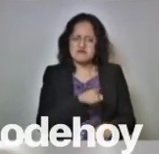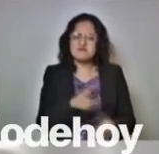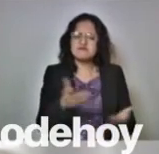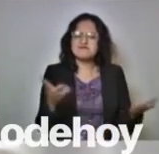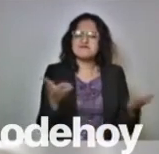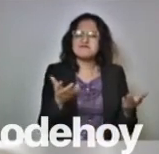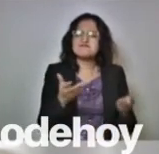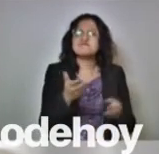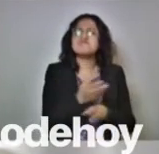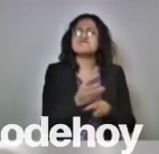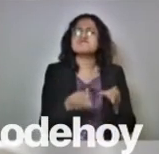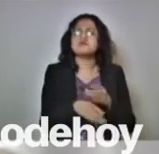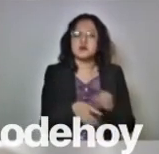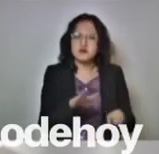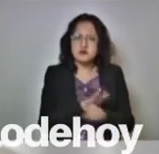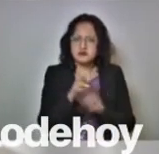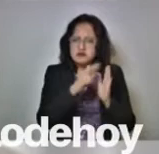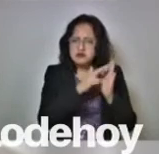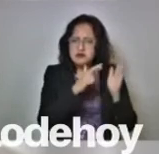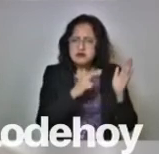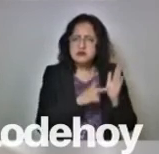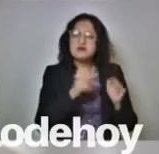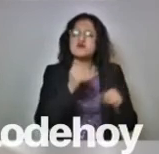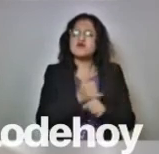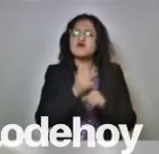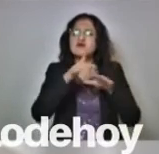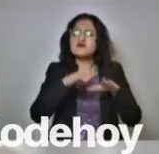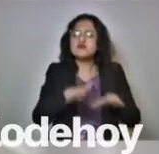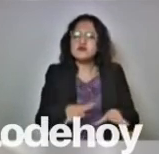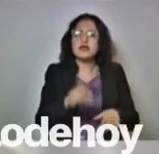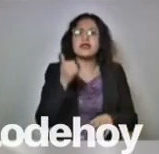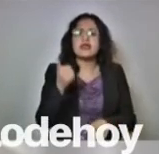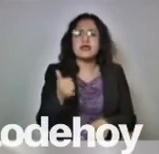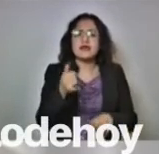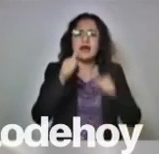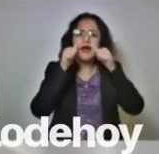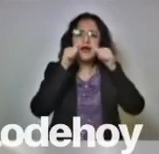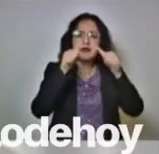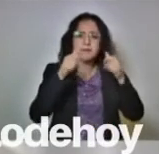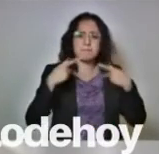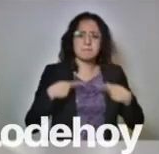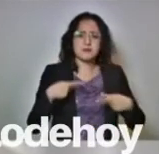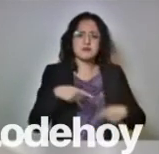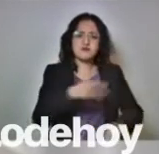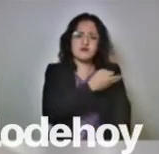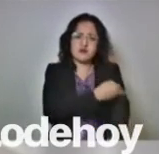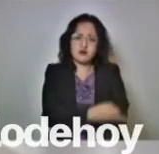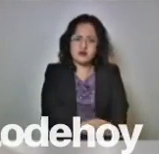acciones de información y atención a familiares,